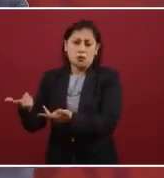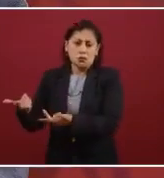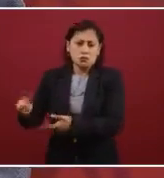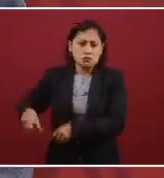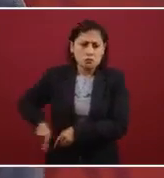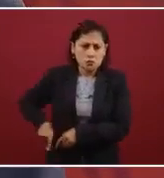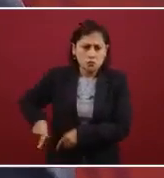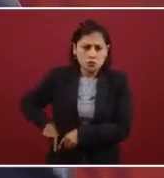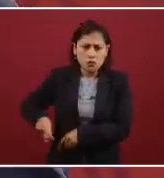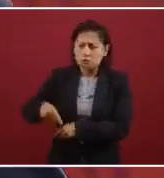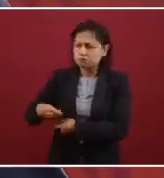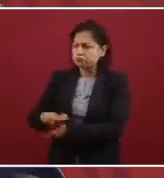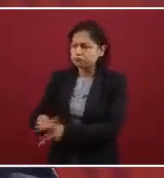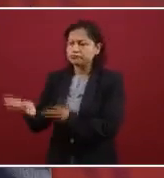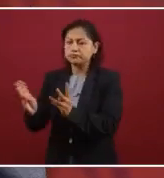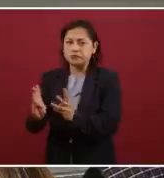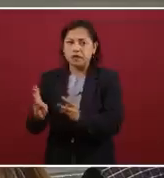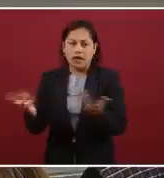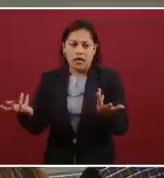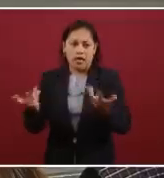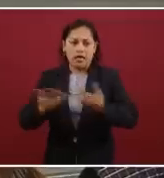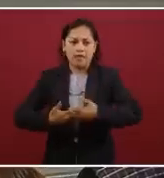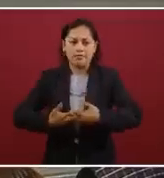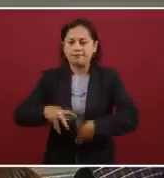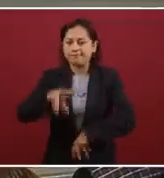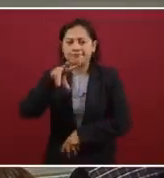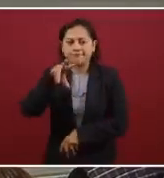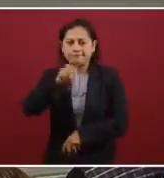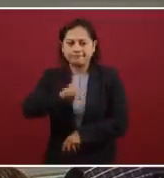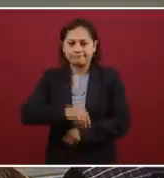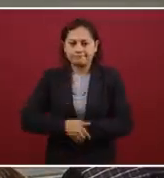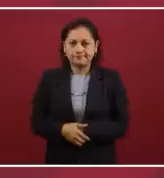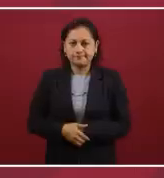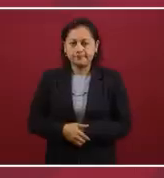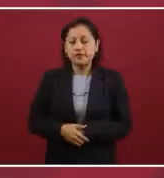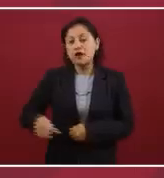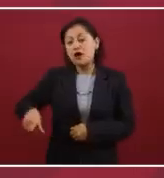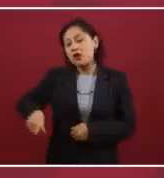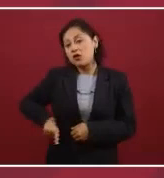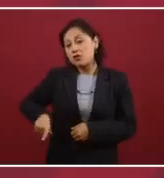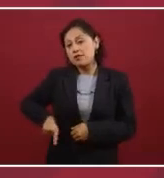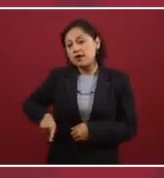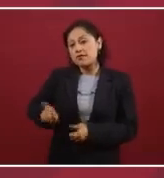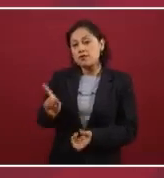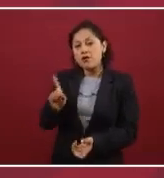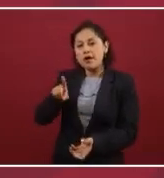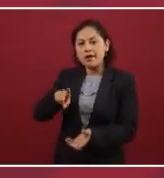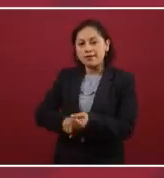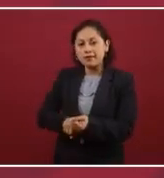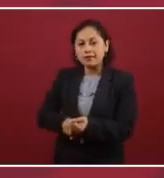Y no utilizar al gobierno para proteger intereses